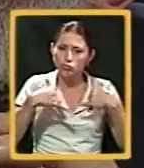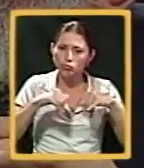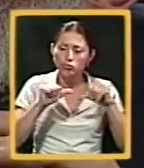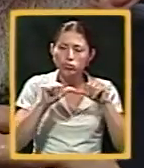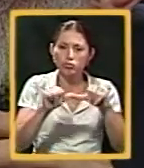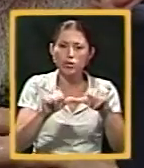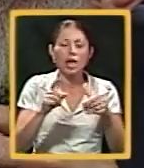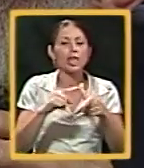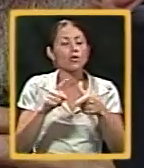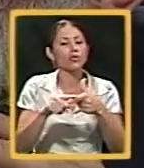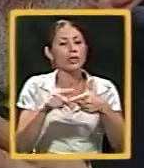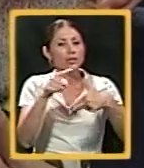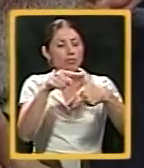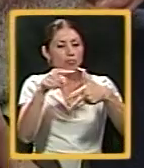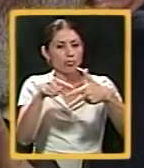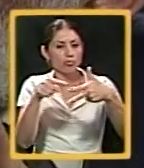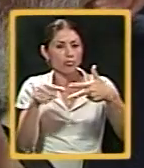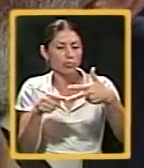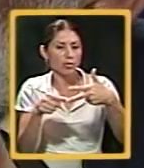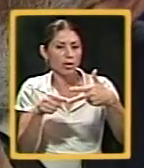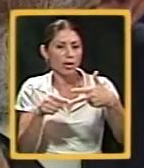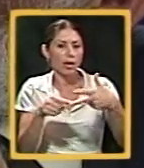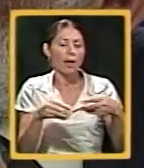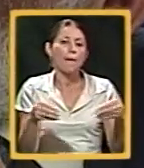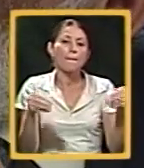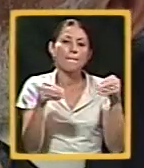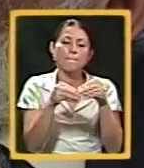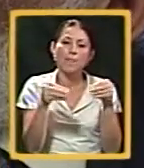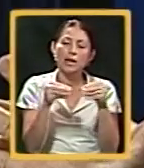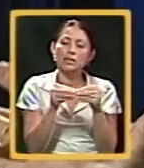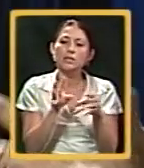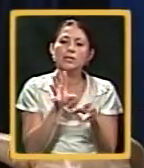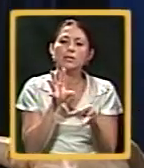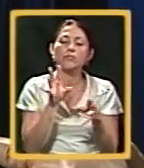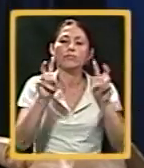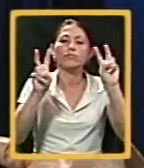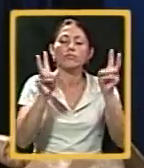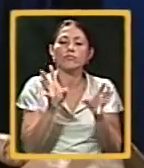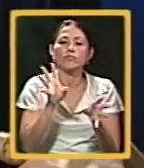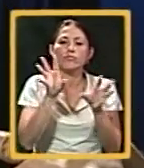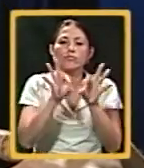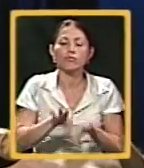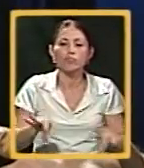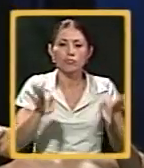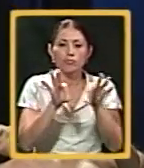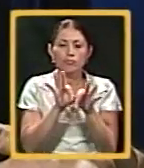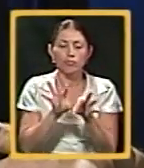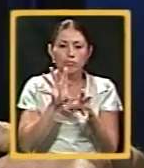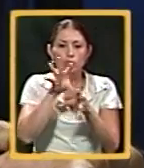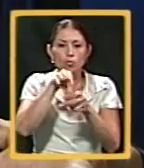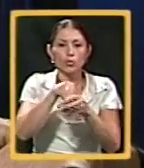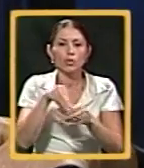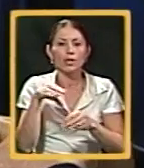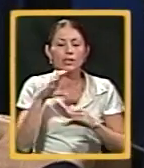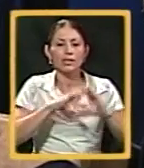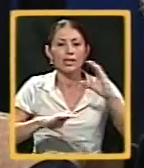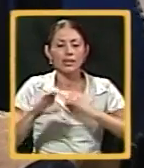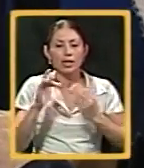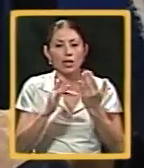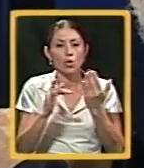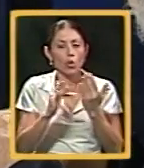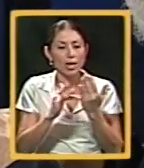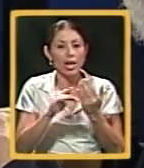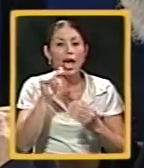tres integrantes pues mayores del sector de ciencia y tecnología, y hay un espíritu de